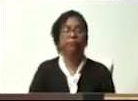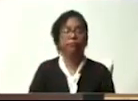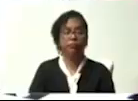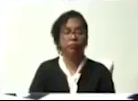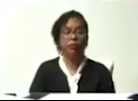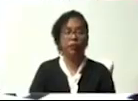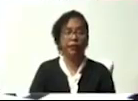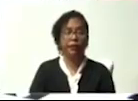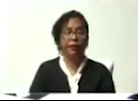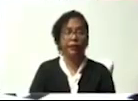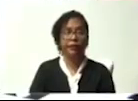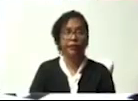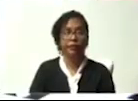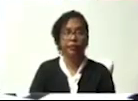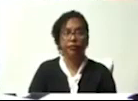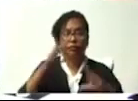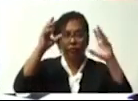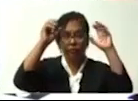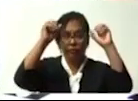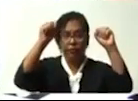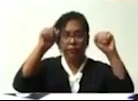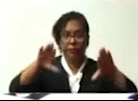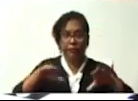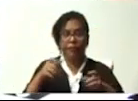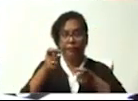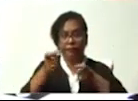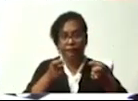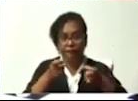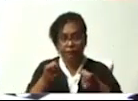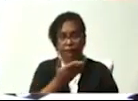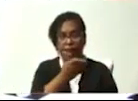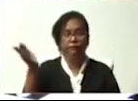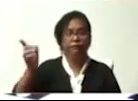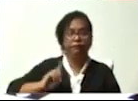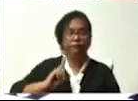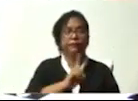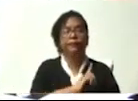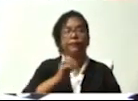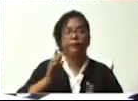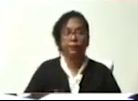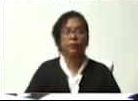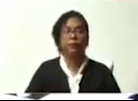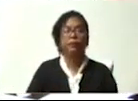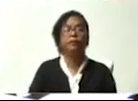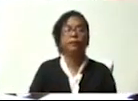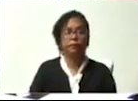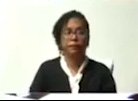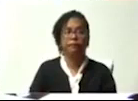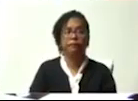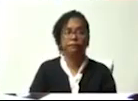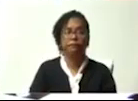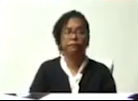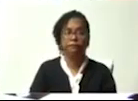Presidente, bufete directivo, diputado y diputada. El que persevera será